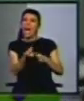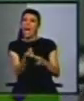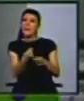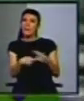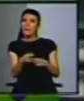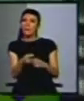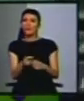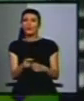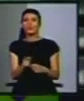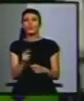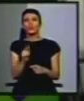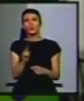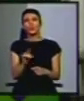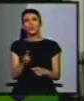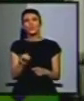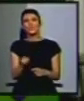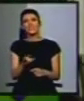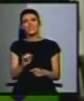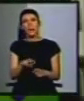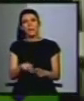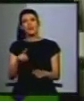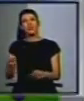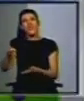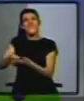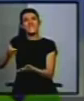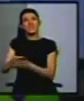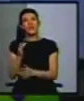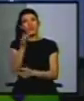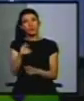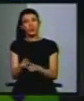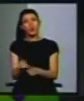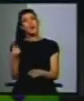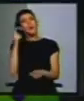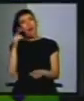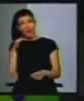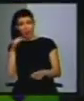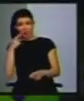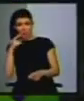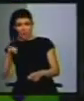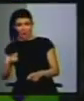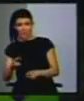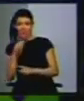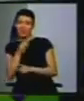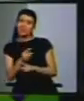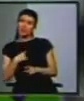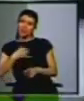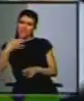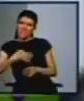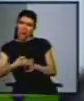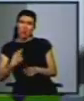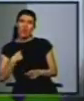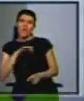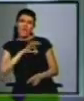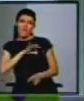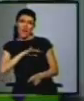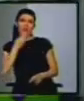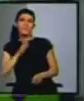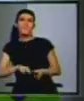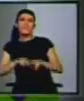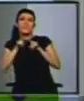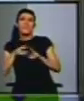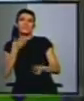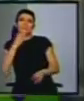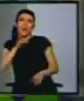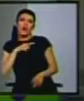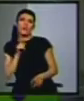Inversiones Futuro, les aseguró a sus vecinos que obtendrían el banco Security una tasa de interés más conveniente como